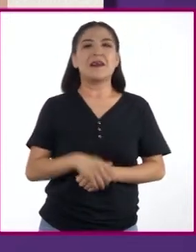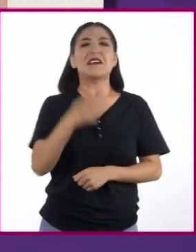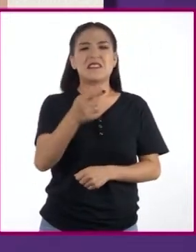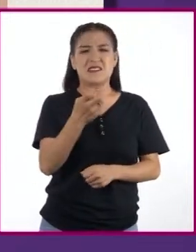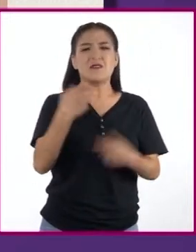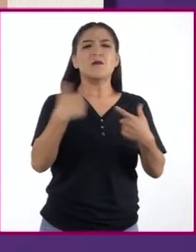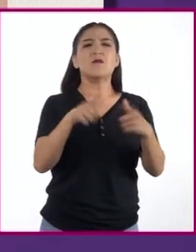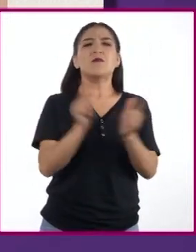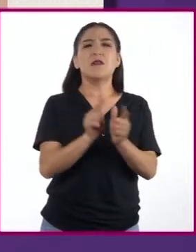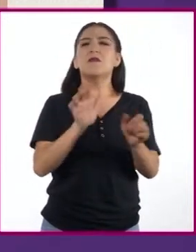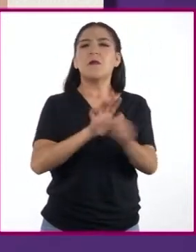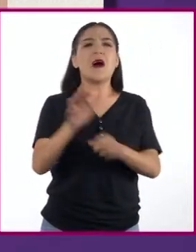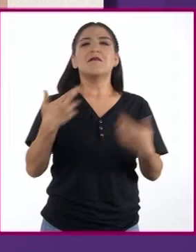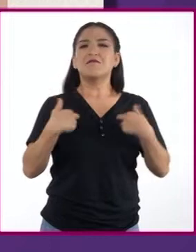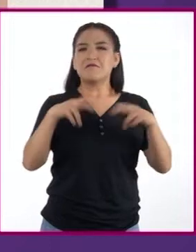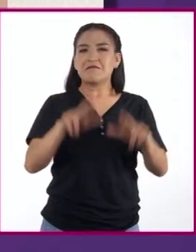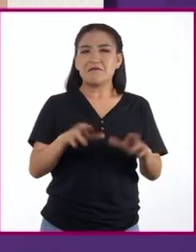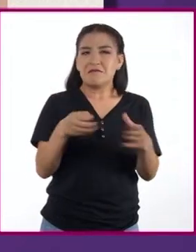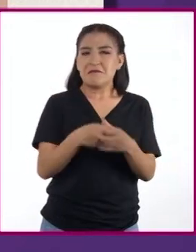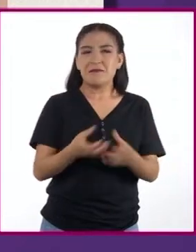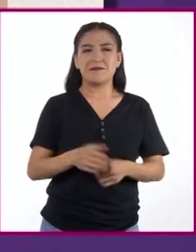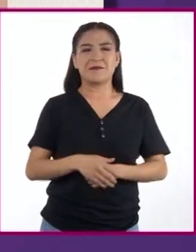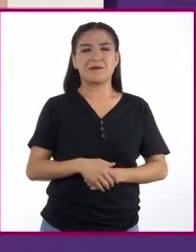grupo étnico representan?